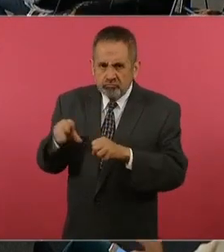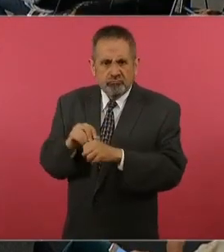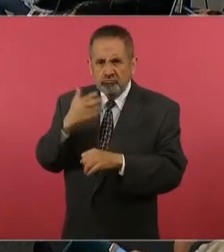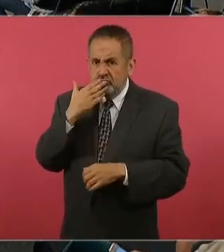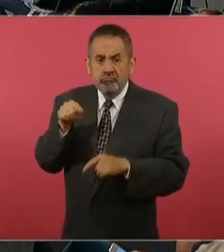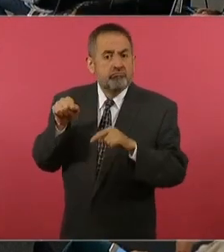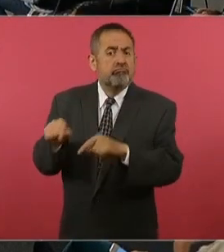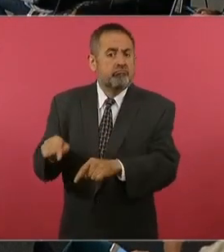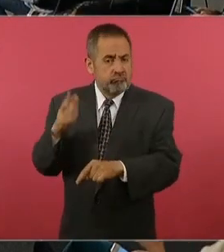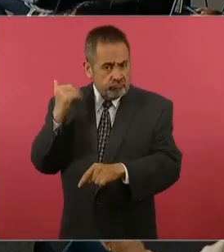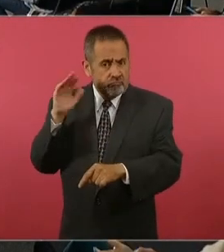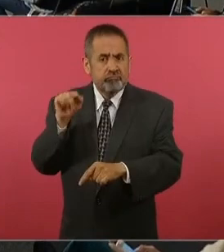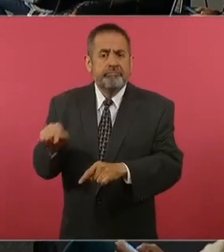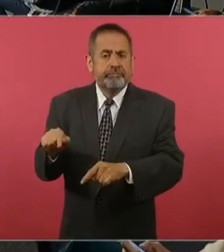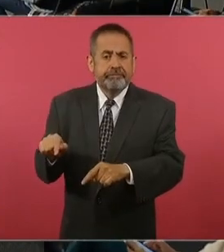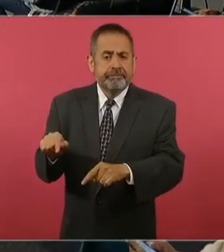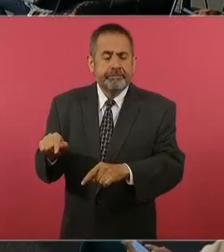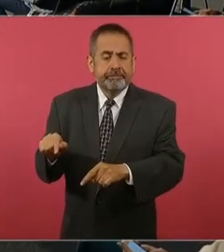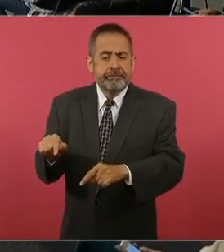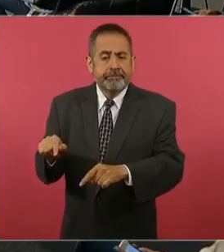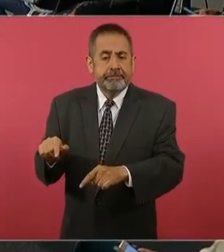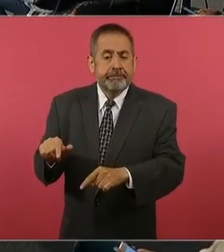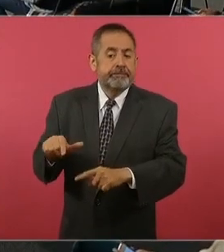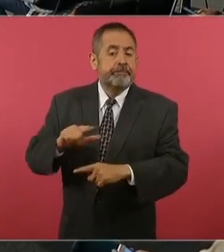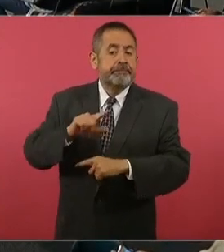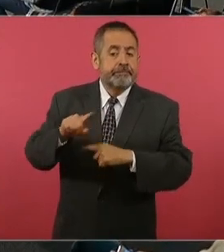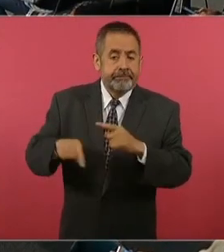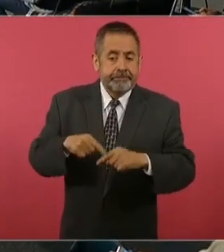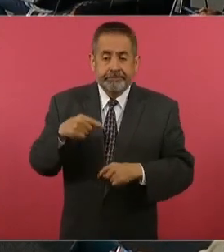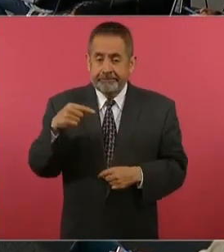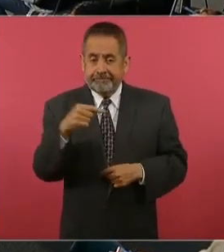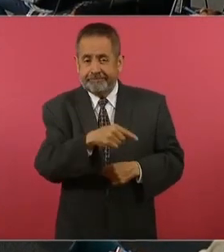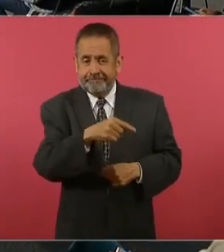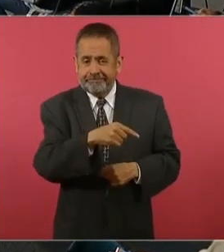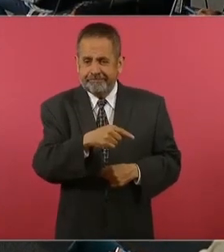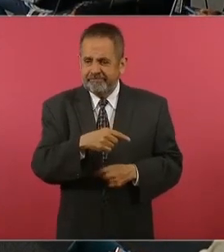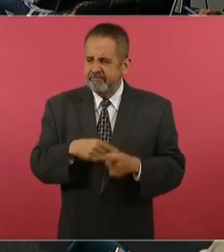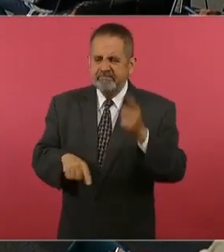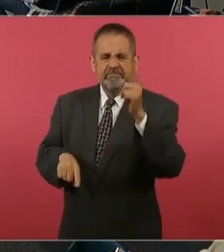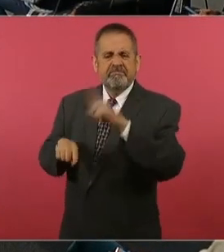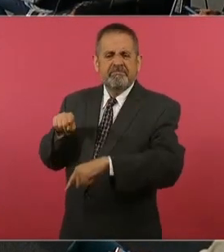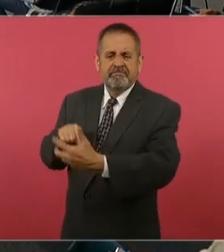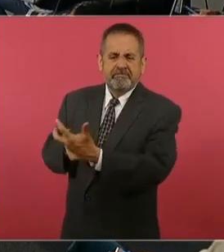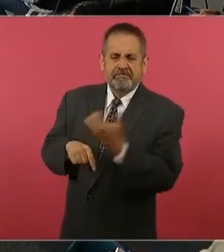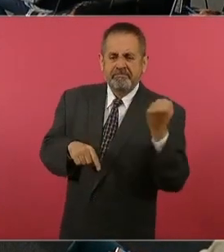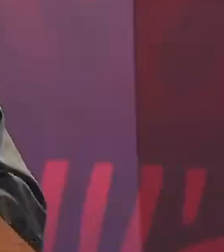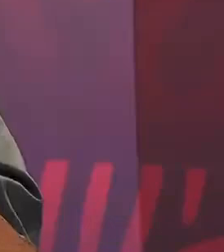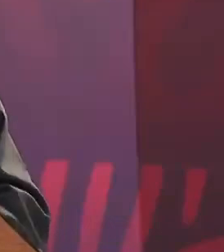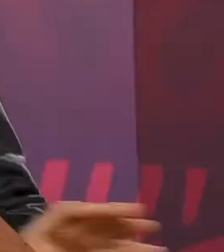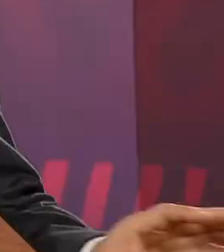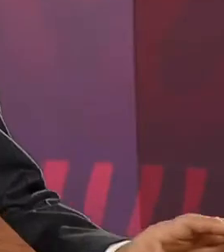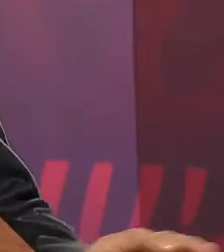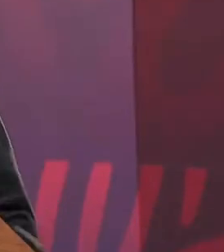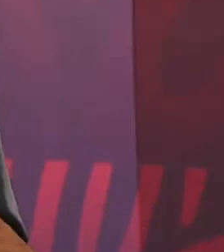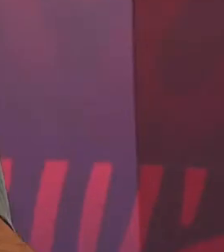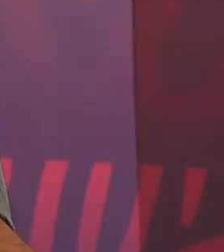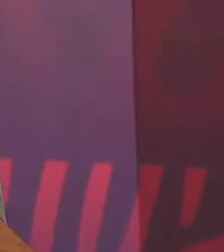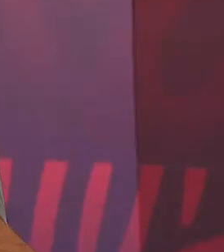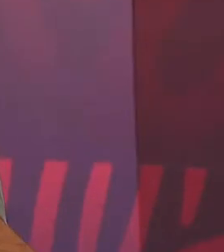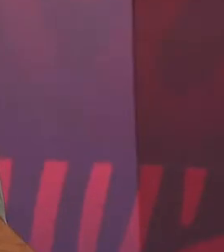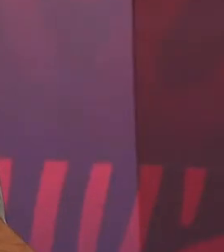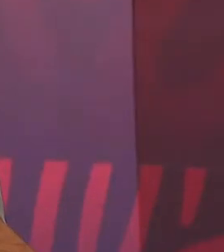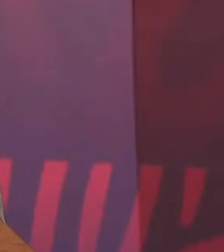de Pemex. Cuando inicia el proceso de privatización, desaparecen todos los equipos